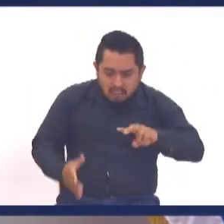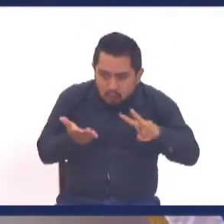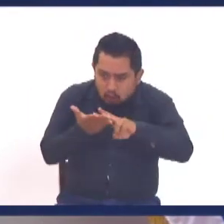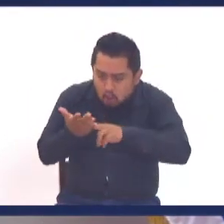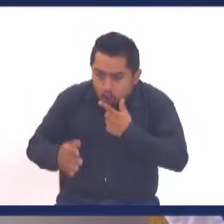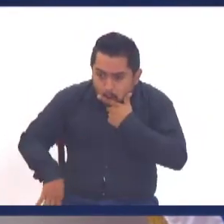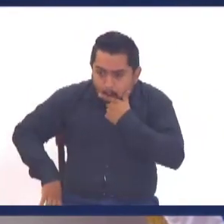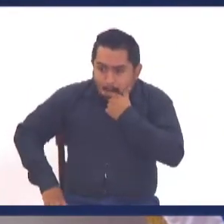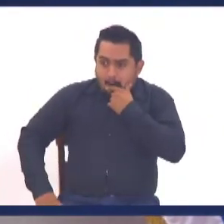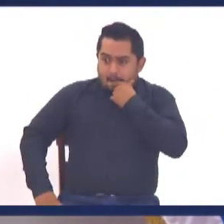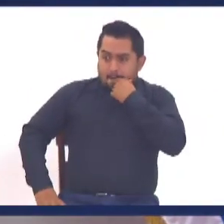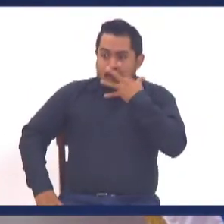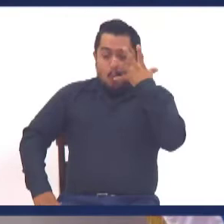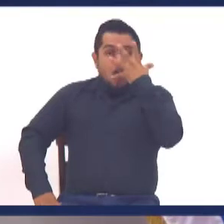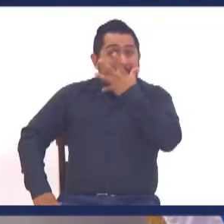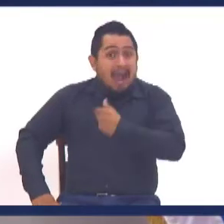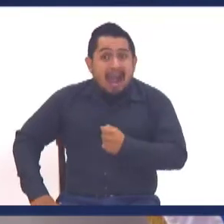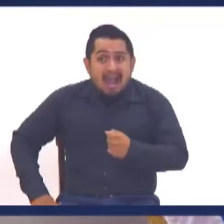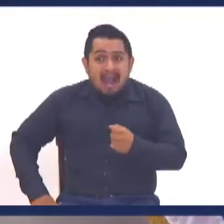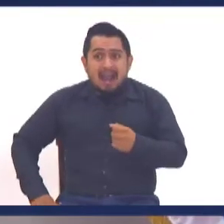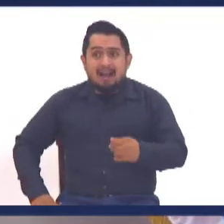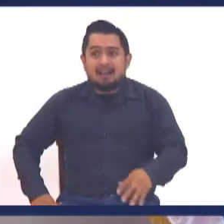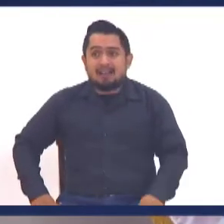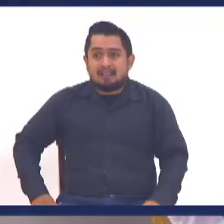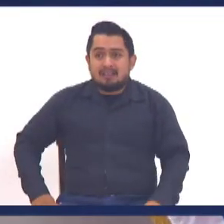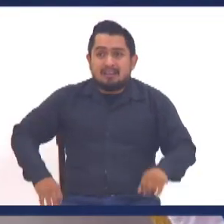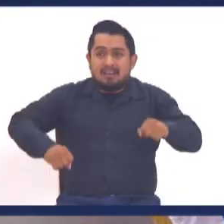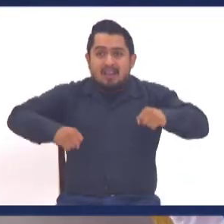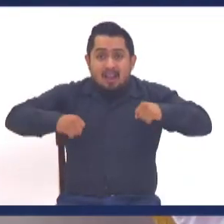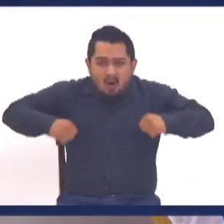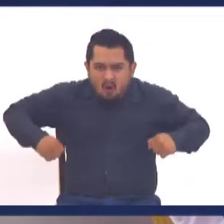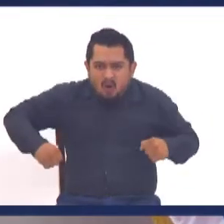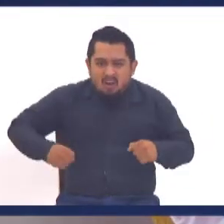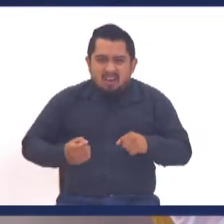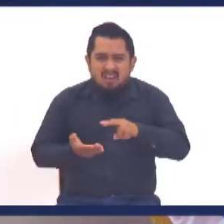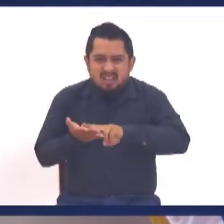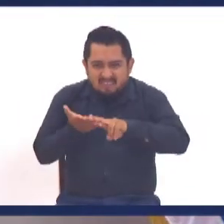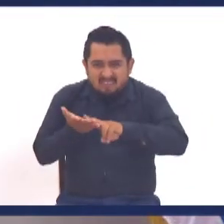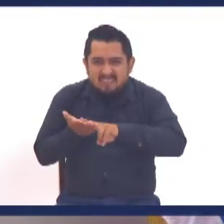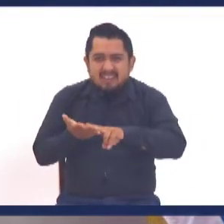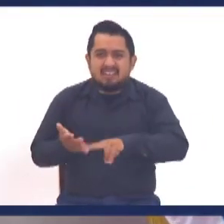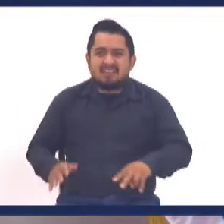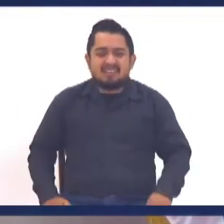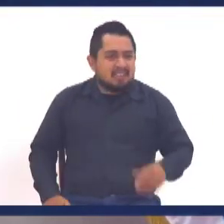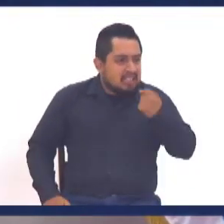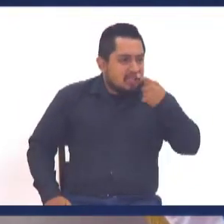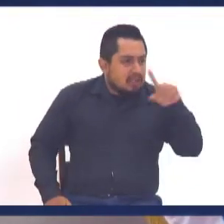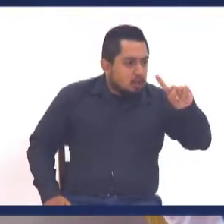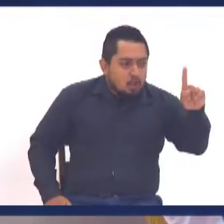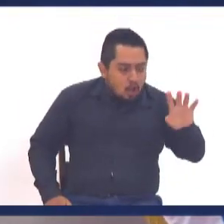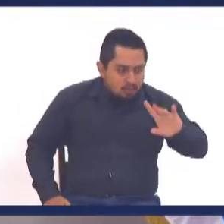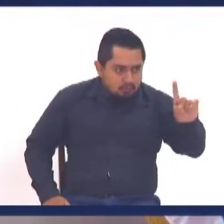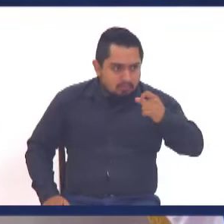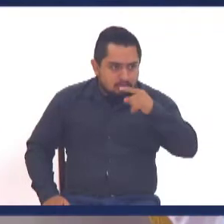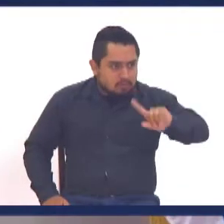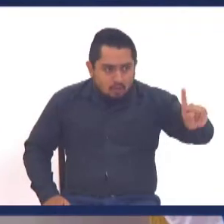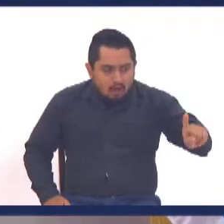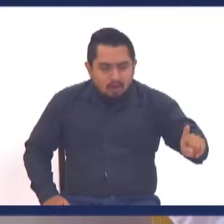que quiere ir dijo holt no halls llamaba ni a regalar el 22 de los de abusivos